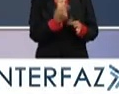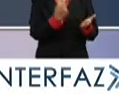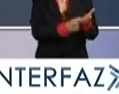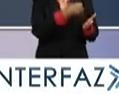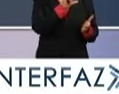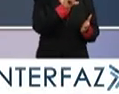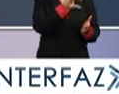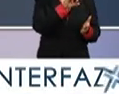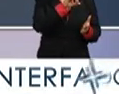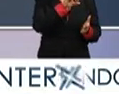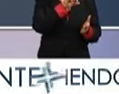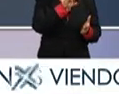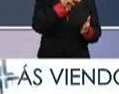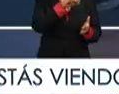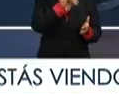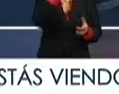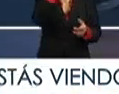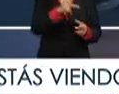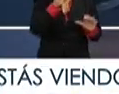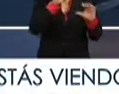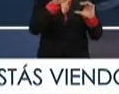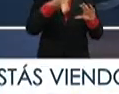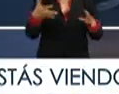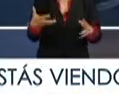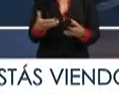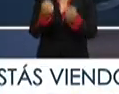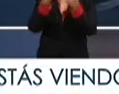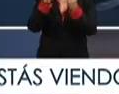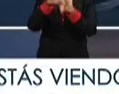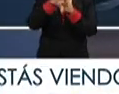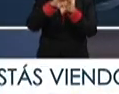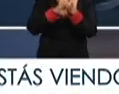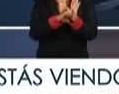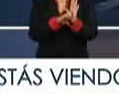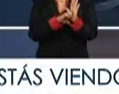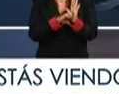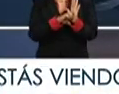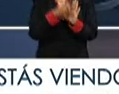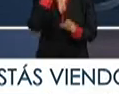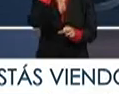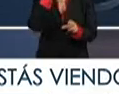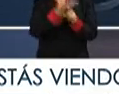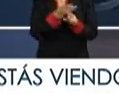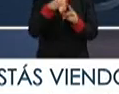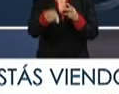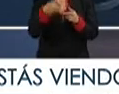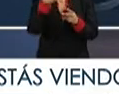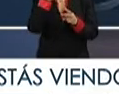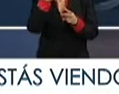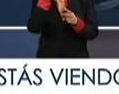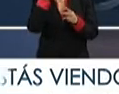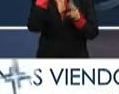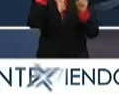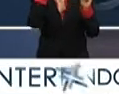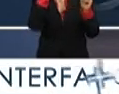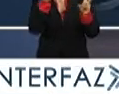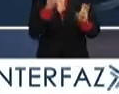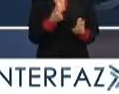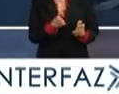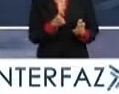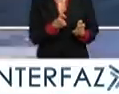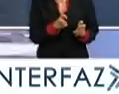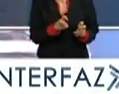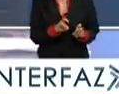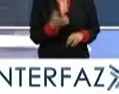Academia Mexicana de la Comunicación lo vemos como el rescate de la ética y de la responsabilidad en el manejo de contenidos. Es